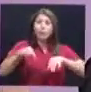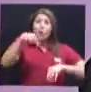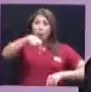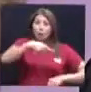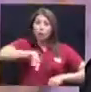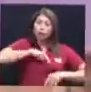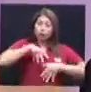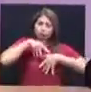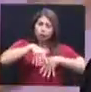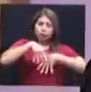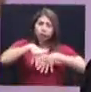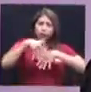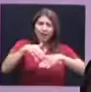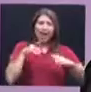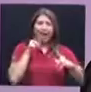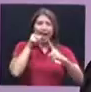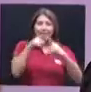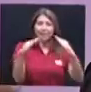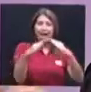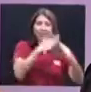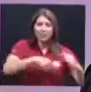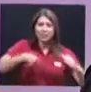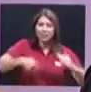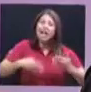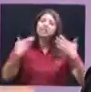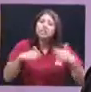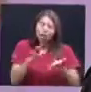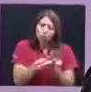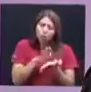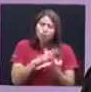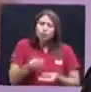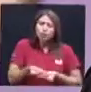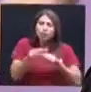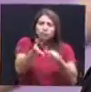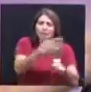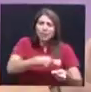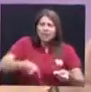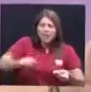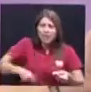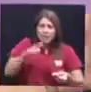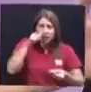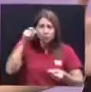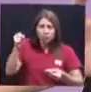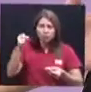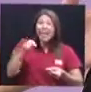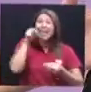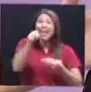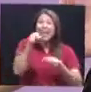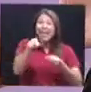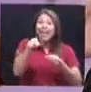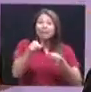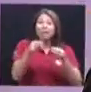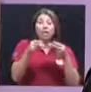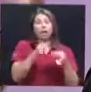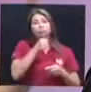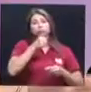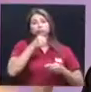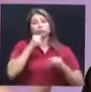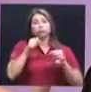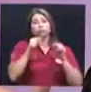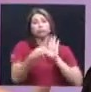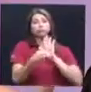presidencial se le entregaron documentos al señor presidente él en la rueda de prensa de consejo de gobierno se